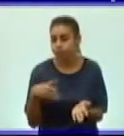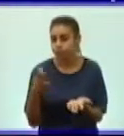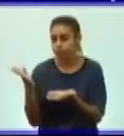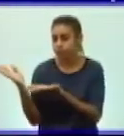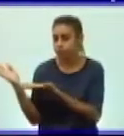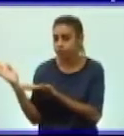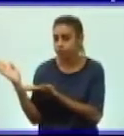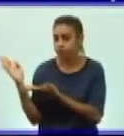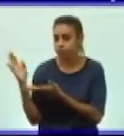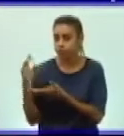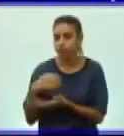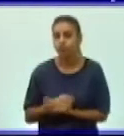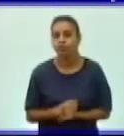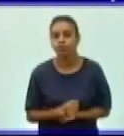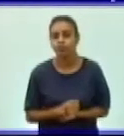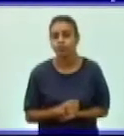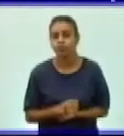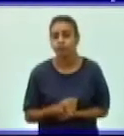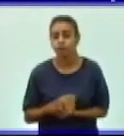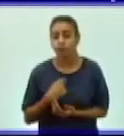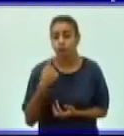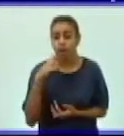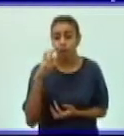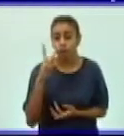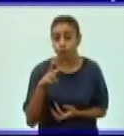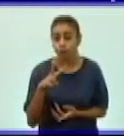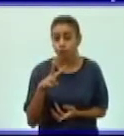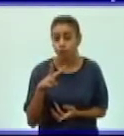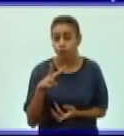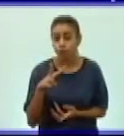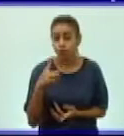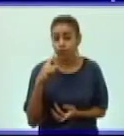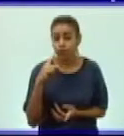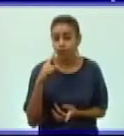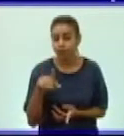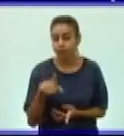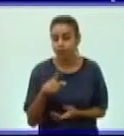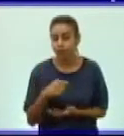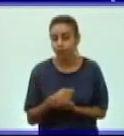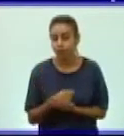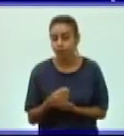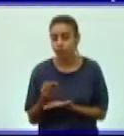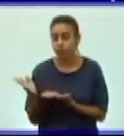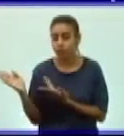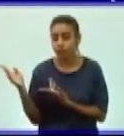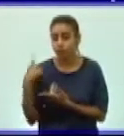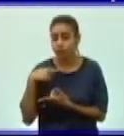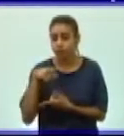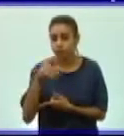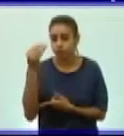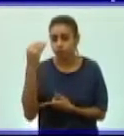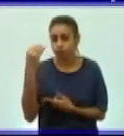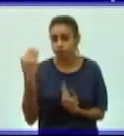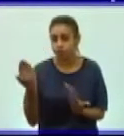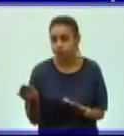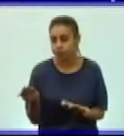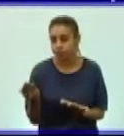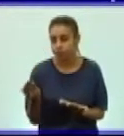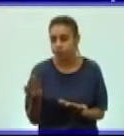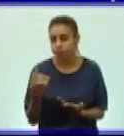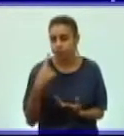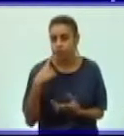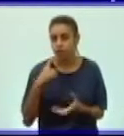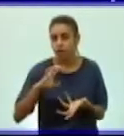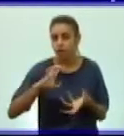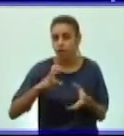siguiente esquema. Fíjense que para 1970 y 1980 es importante que usted, y sé que ustedes lo descubrieron en la medida que